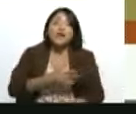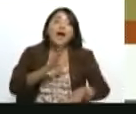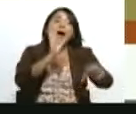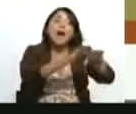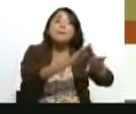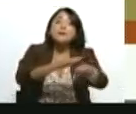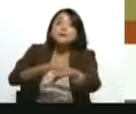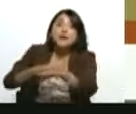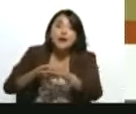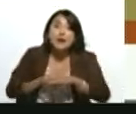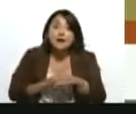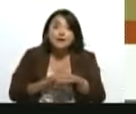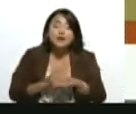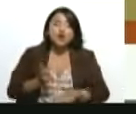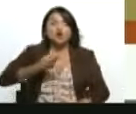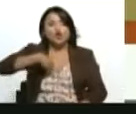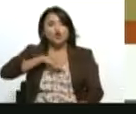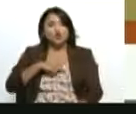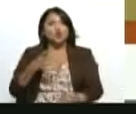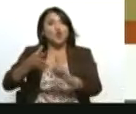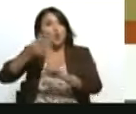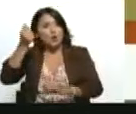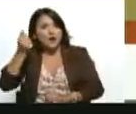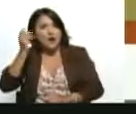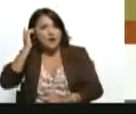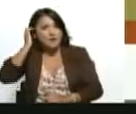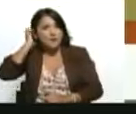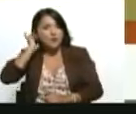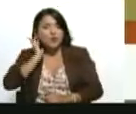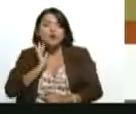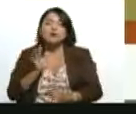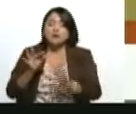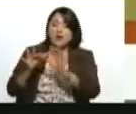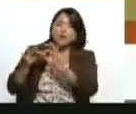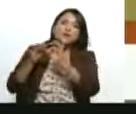Si nosotros logramos eso, logramos mantener la unidad